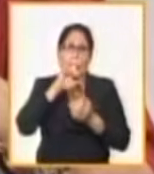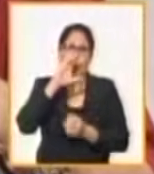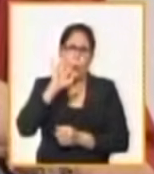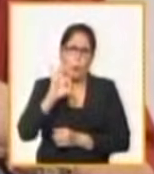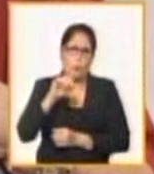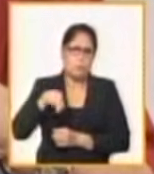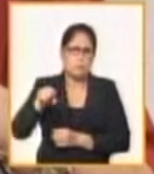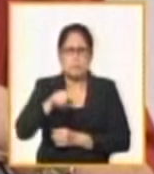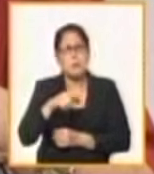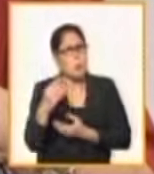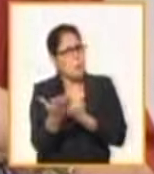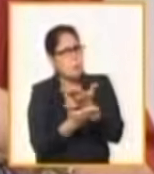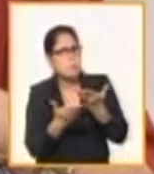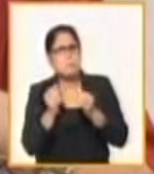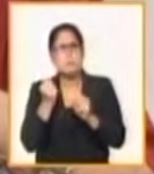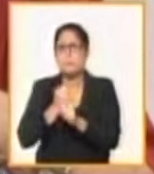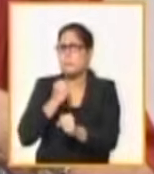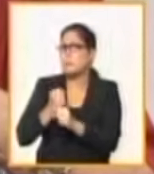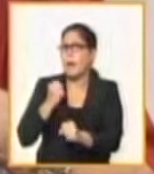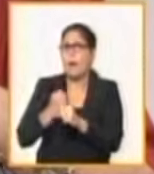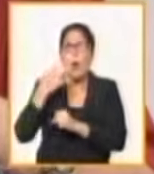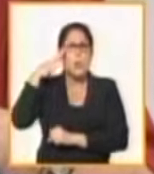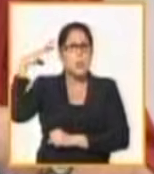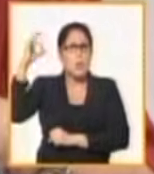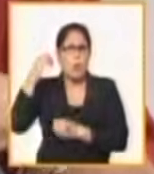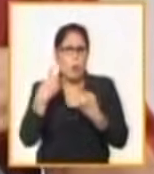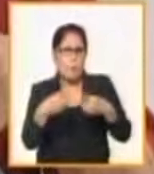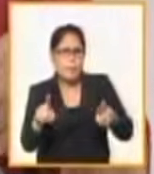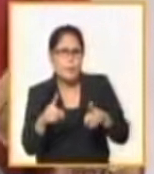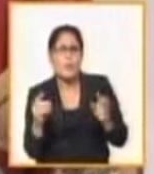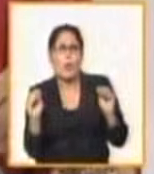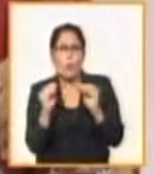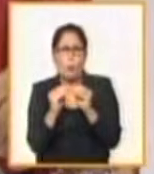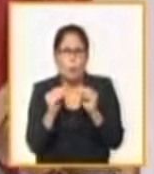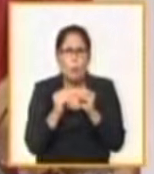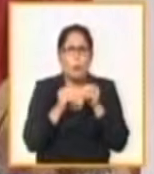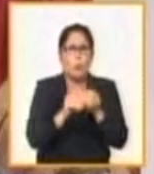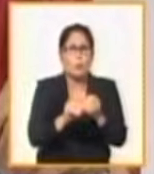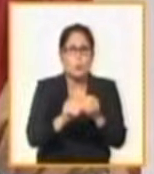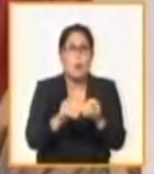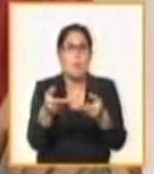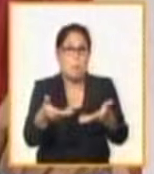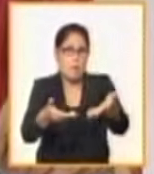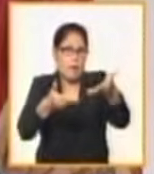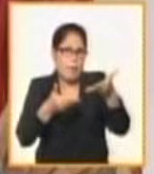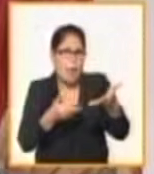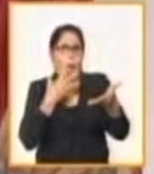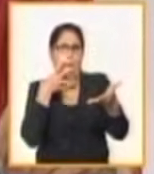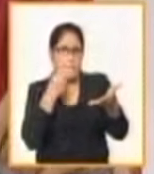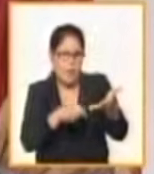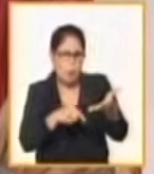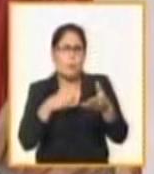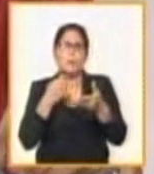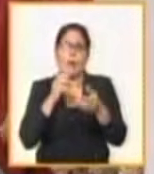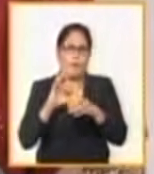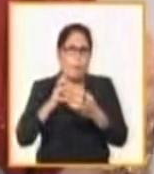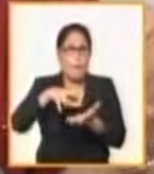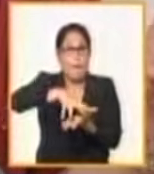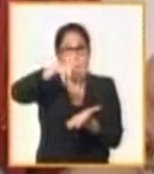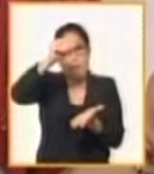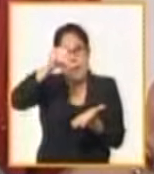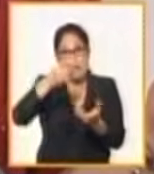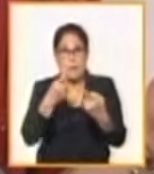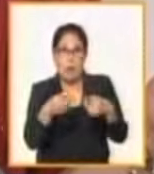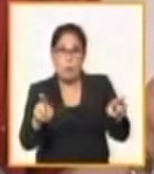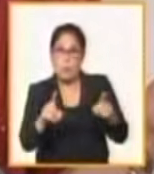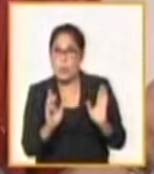trabajo como psicólogo, porque había ganado por oposición la plaza de música de la biblioteca,